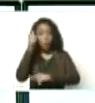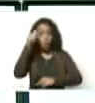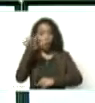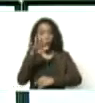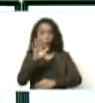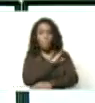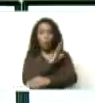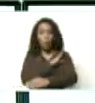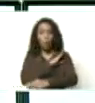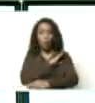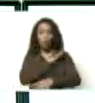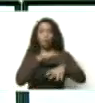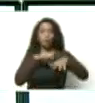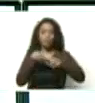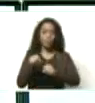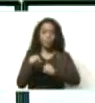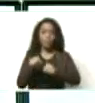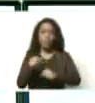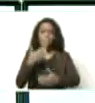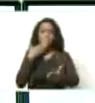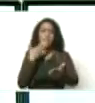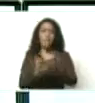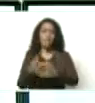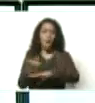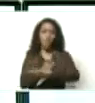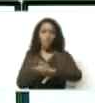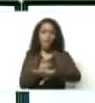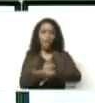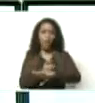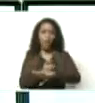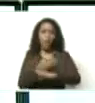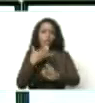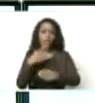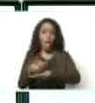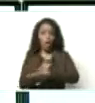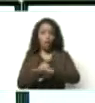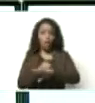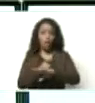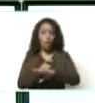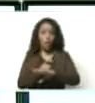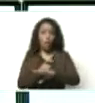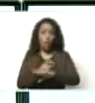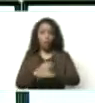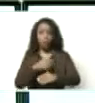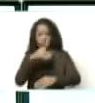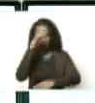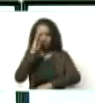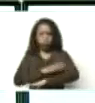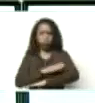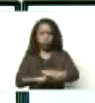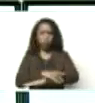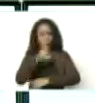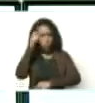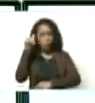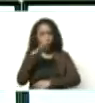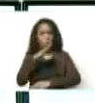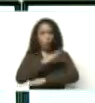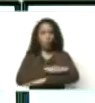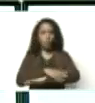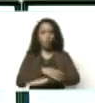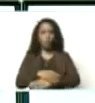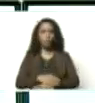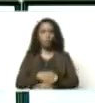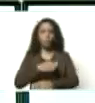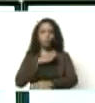empoderado exigiendo a su gobierno y el gobierno gobernando obedeciendo al pueblo vámonos a